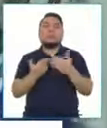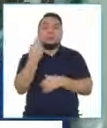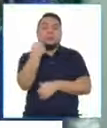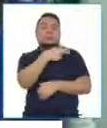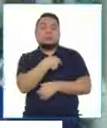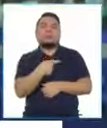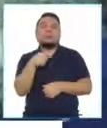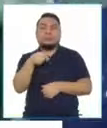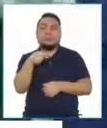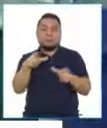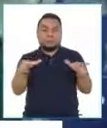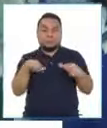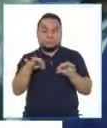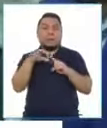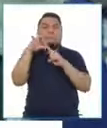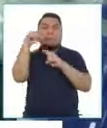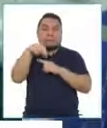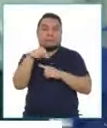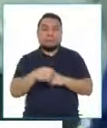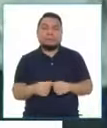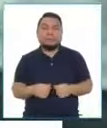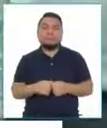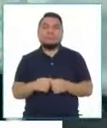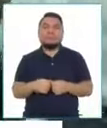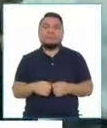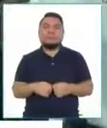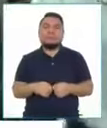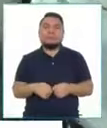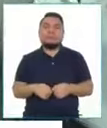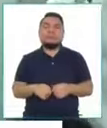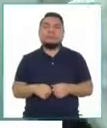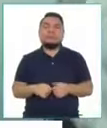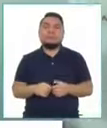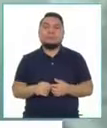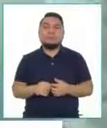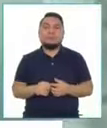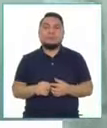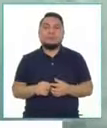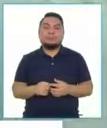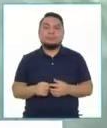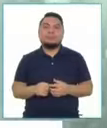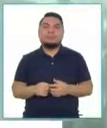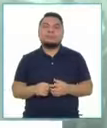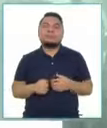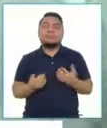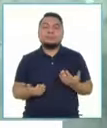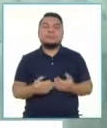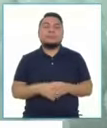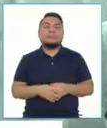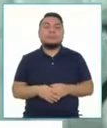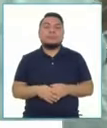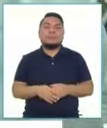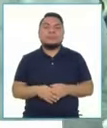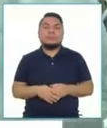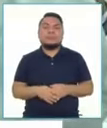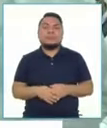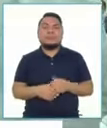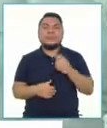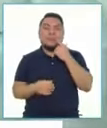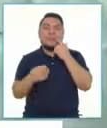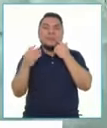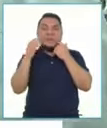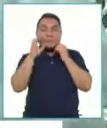asistir a los pacientes en las vías de salud. Aquí, por ejemplo, se hace